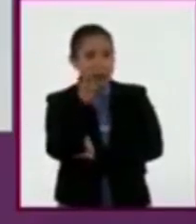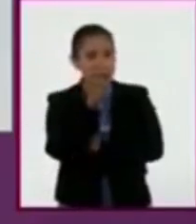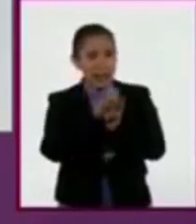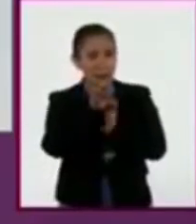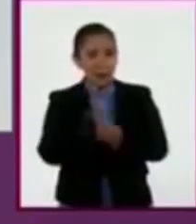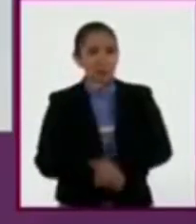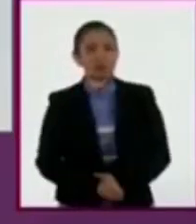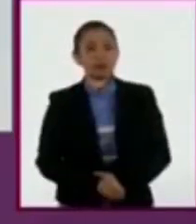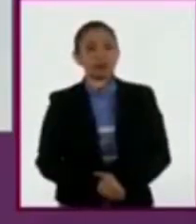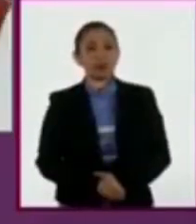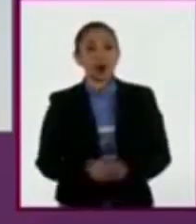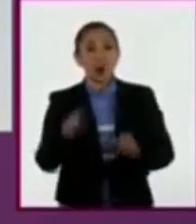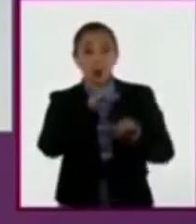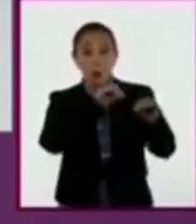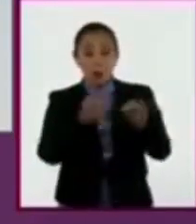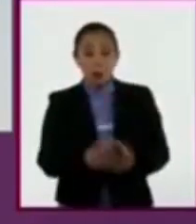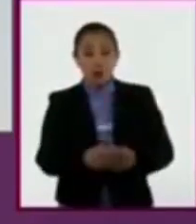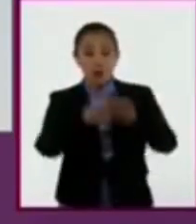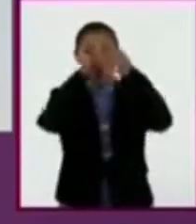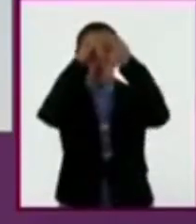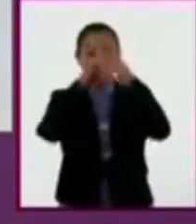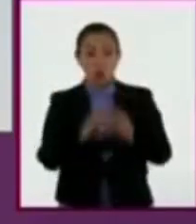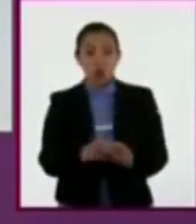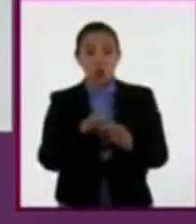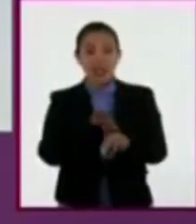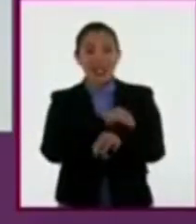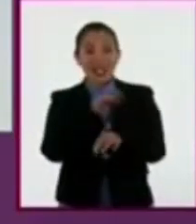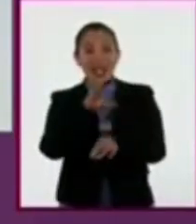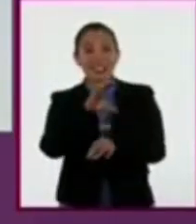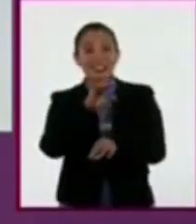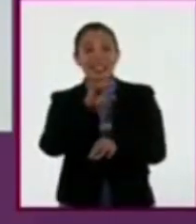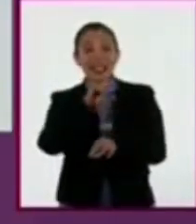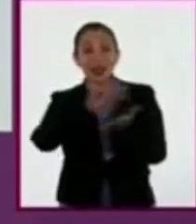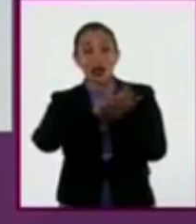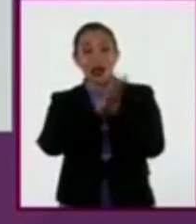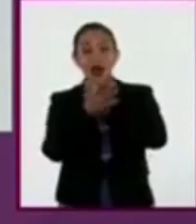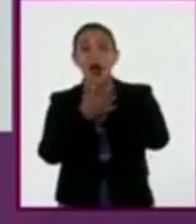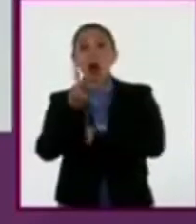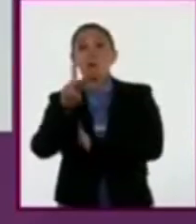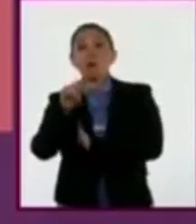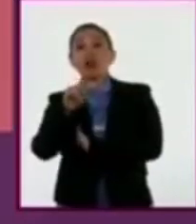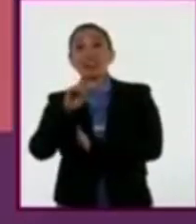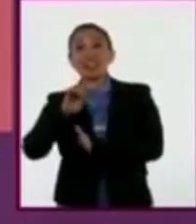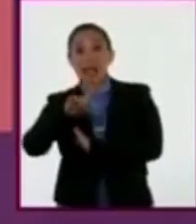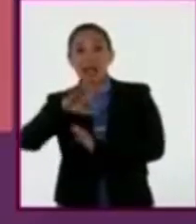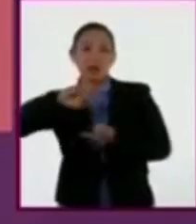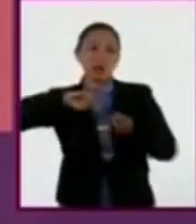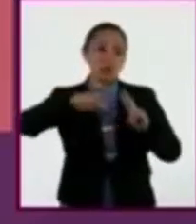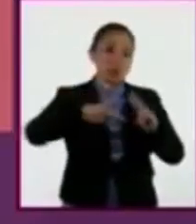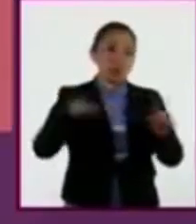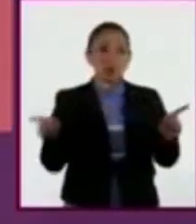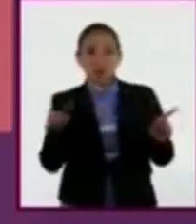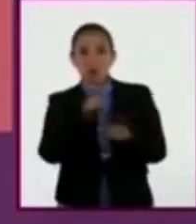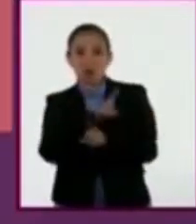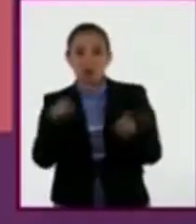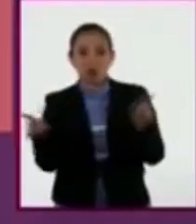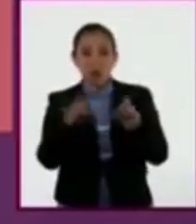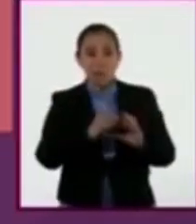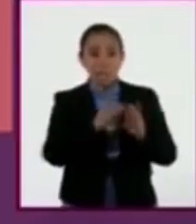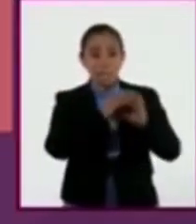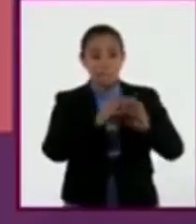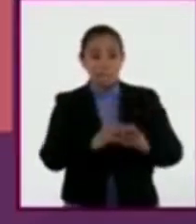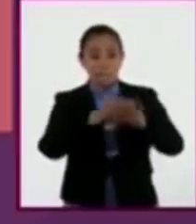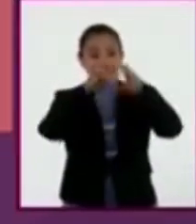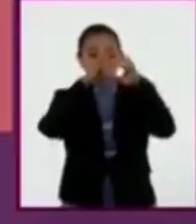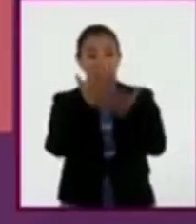este ejemplo. En el movimiento de una pelota, la energía cinética se transforma en potencial y viceversa. El movimiento de la pelota